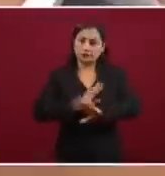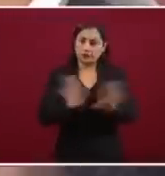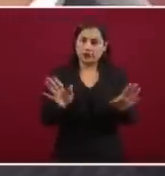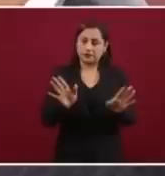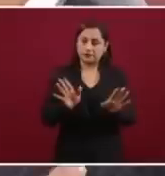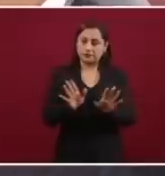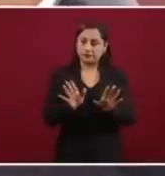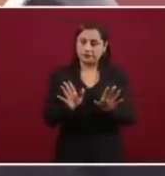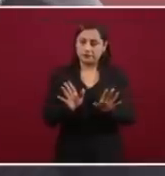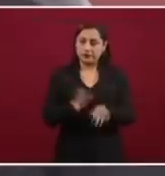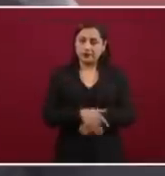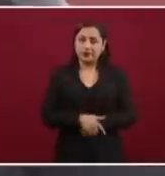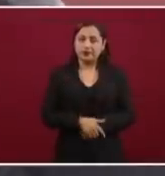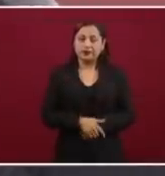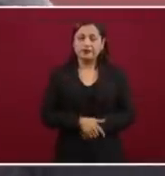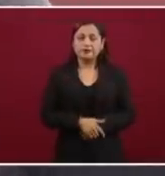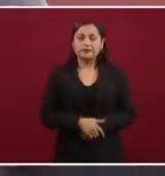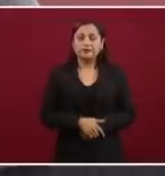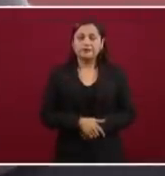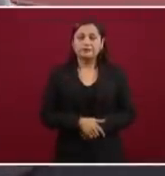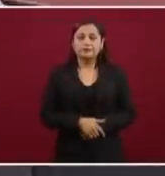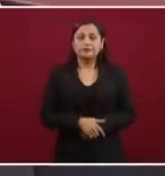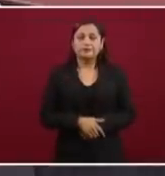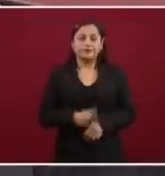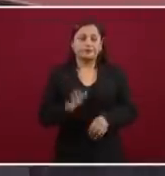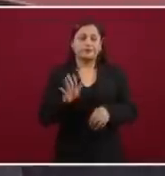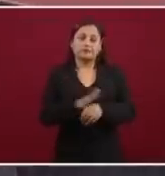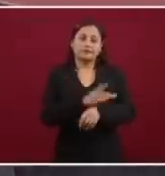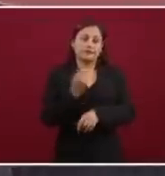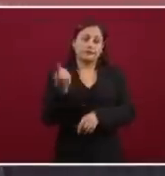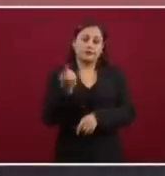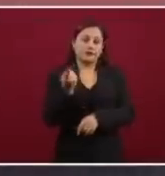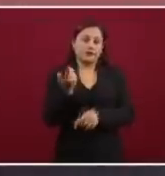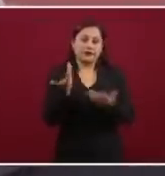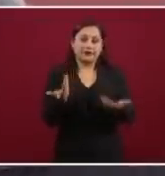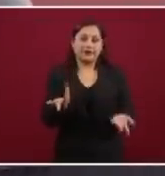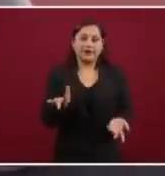porque también pues no me van a estar preguntando